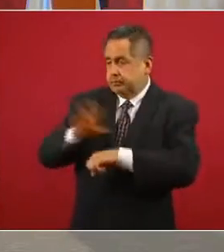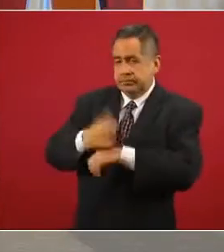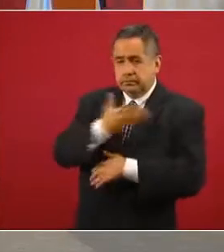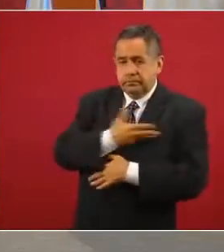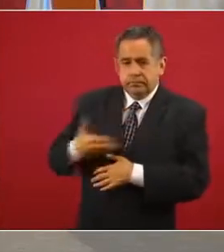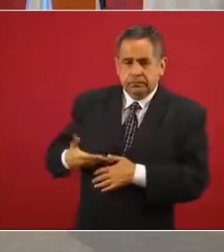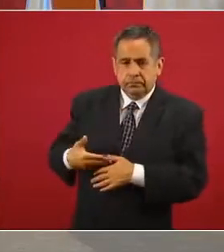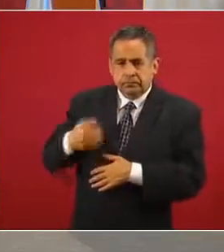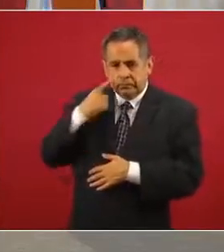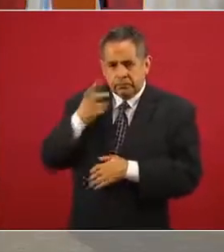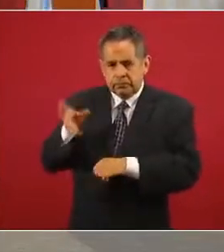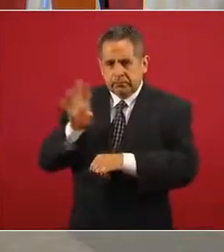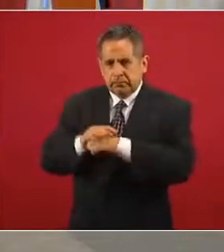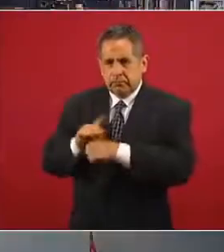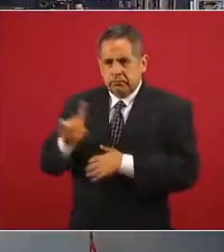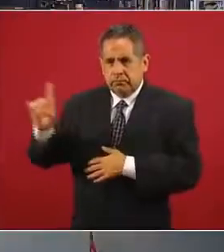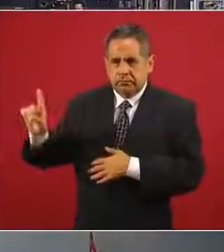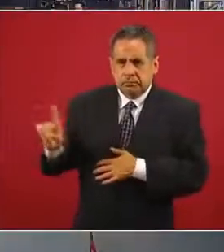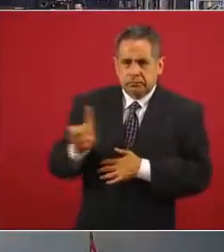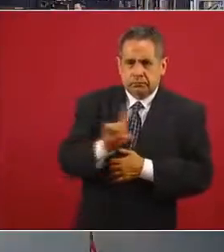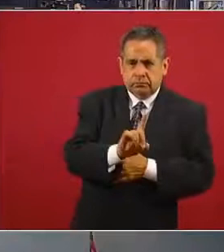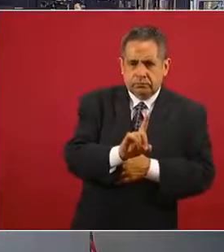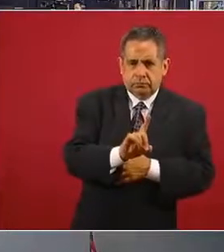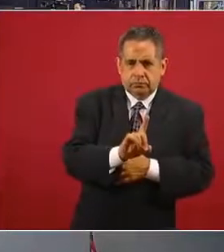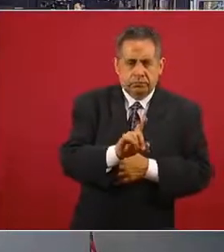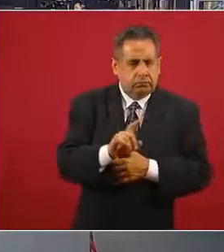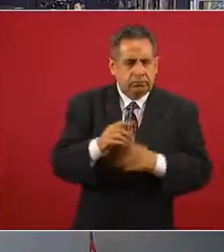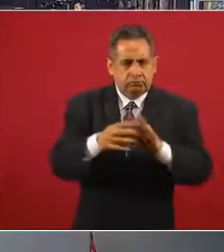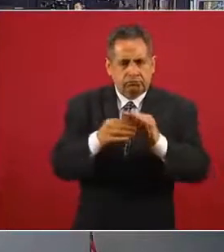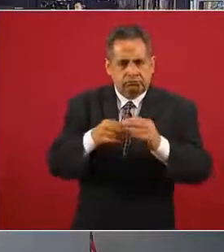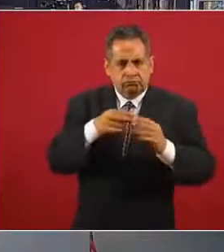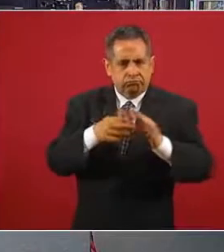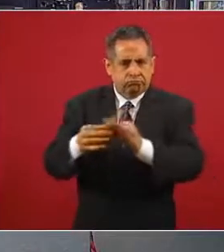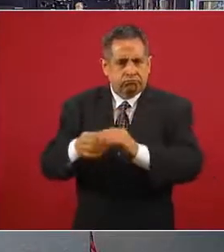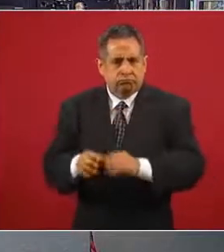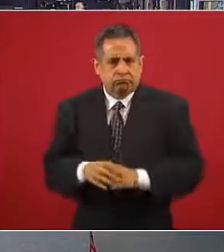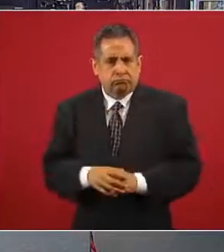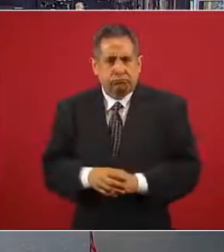gustaría pasarme para allá para explicarlo de manera más directa.